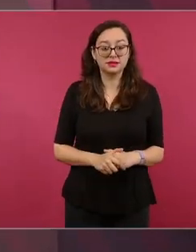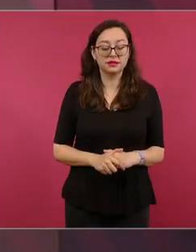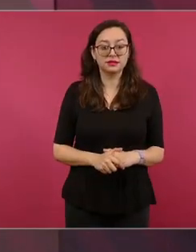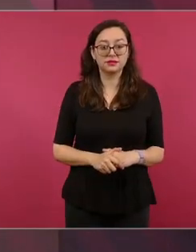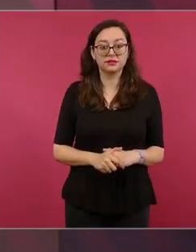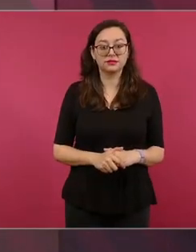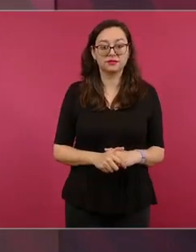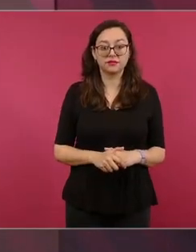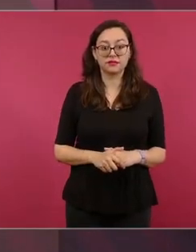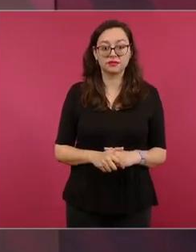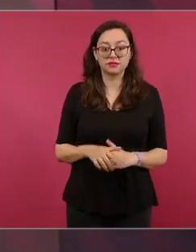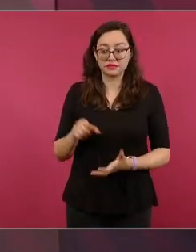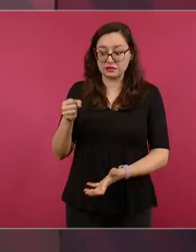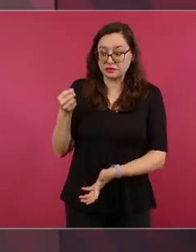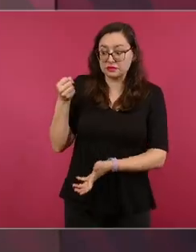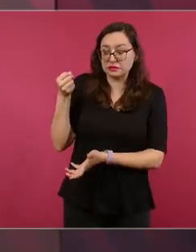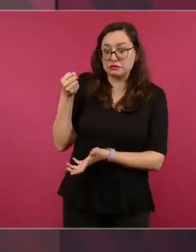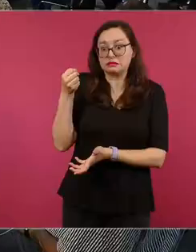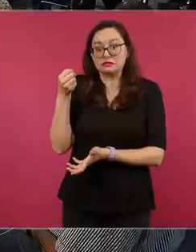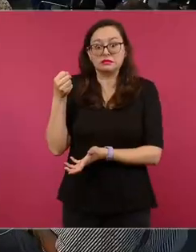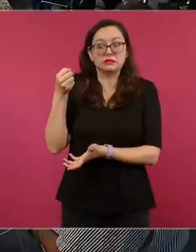el quinqué.